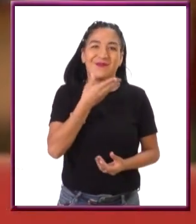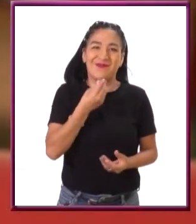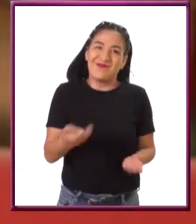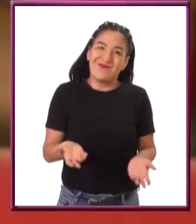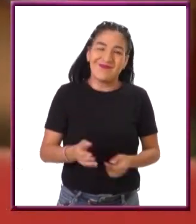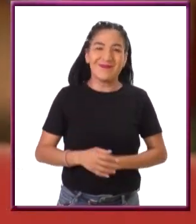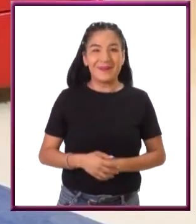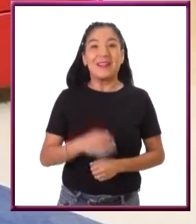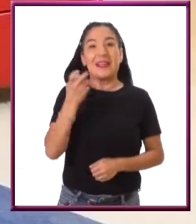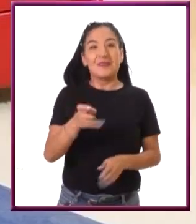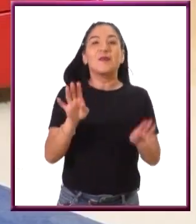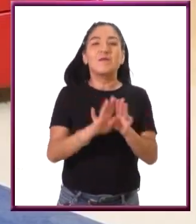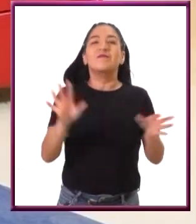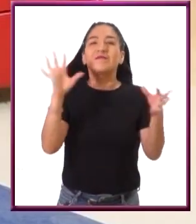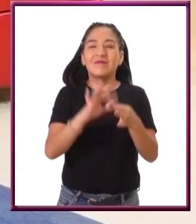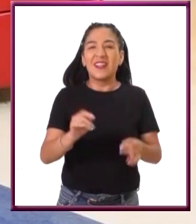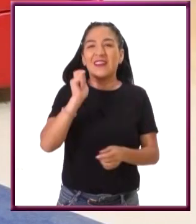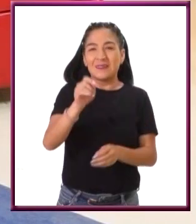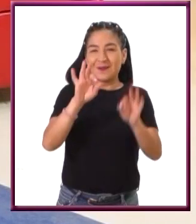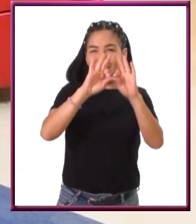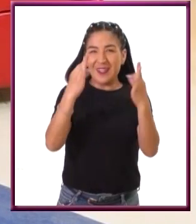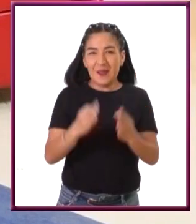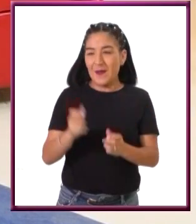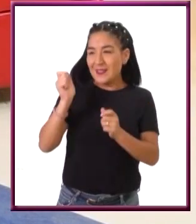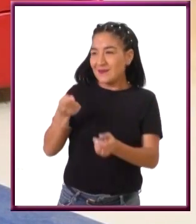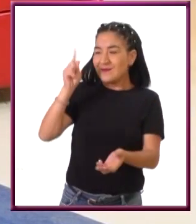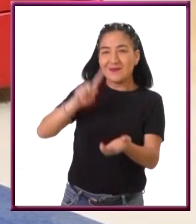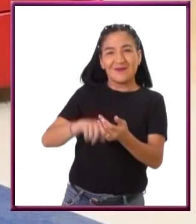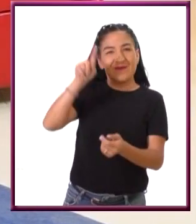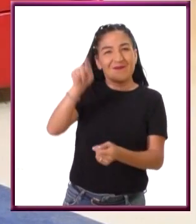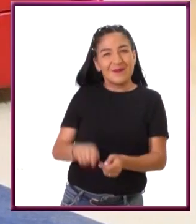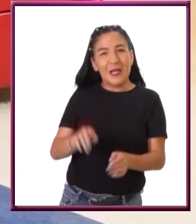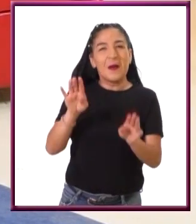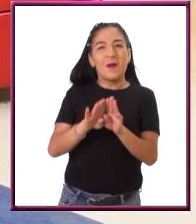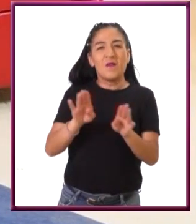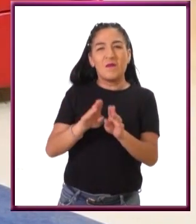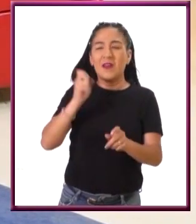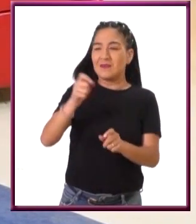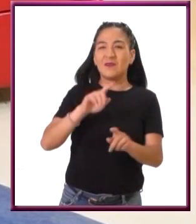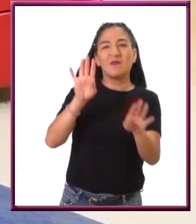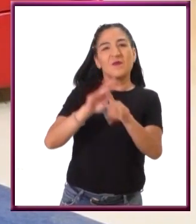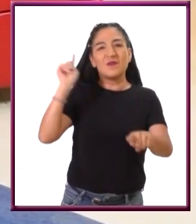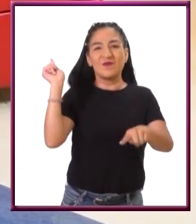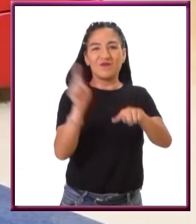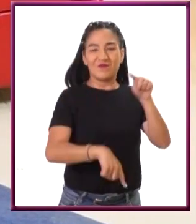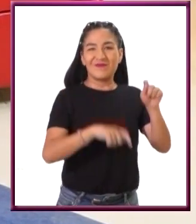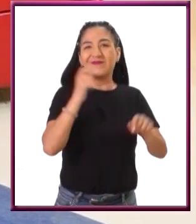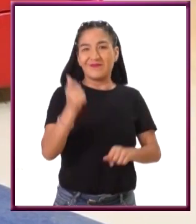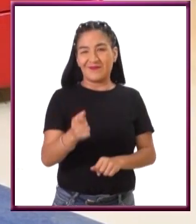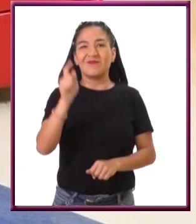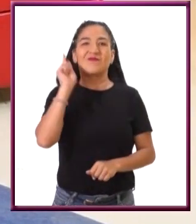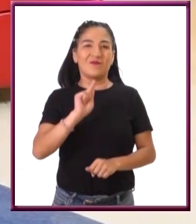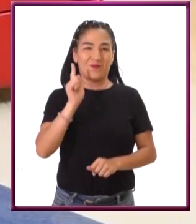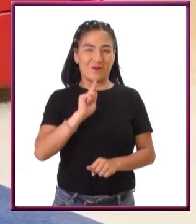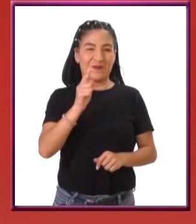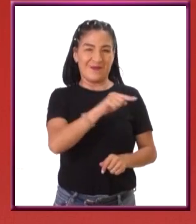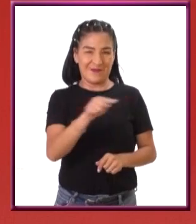Hombres, por supuesto. Hablaremos de cómo esa figura idealizada en realidad ha quitado protagonismo al género